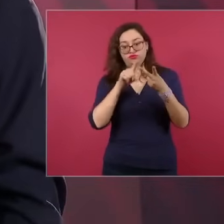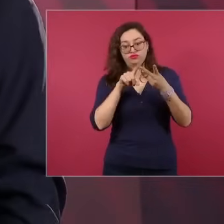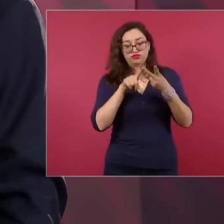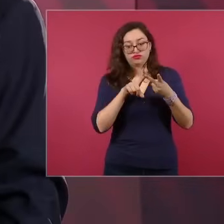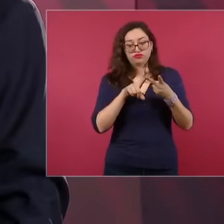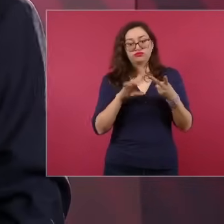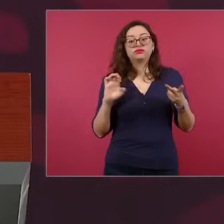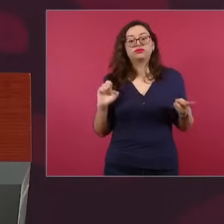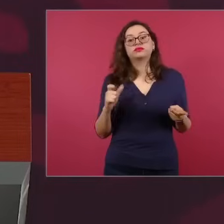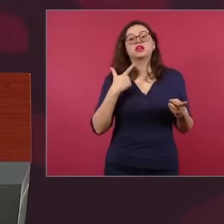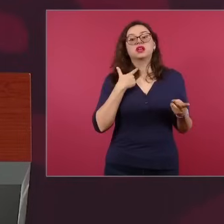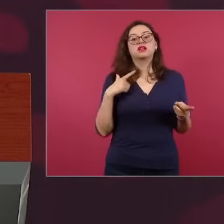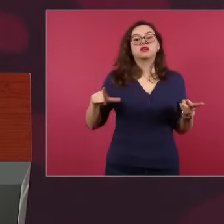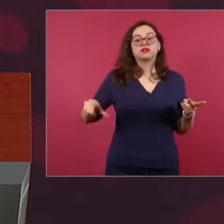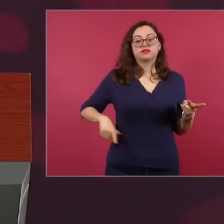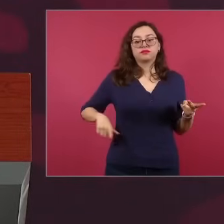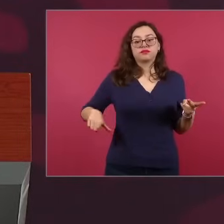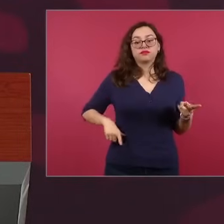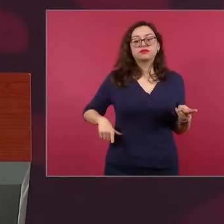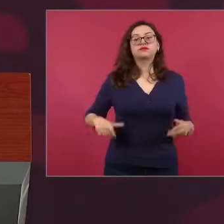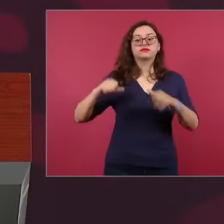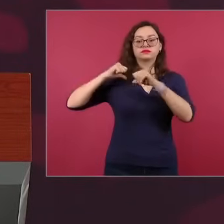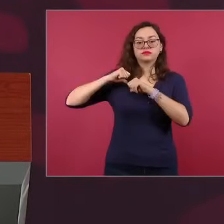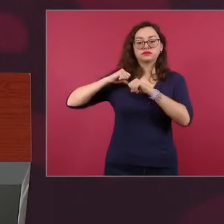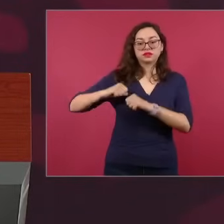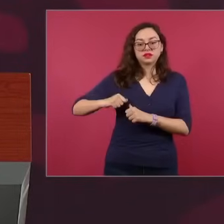no todas desde luego, pero